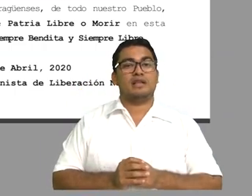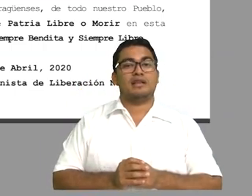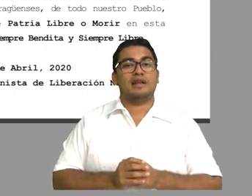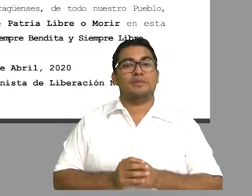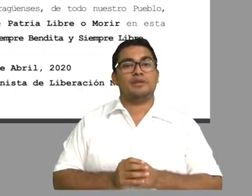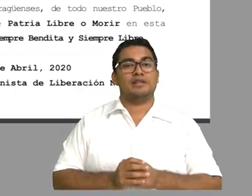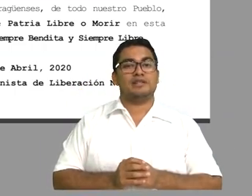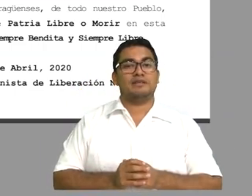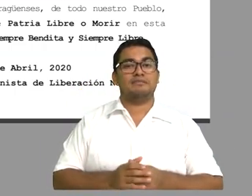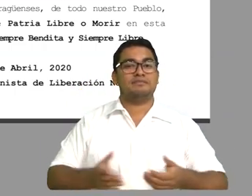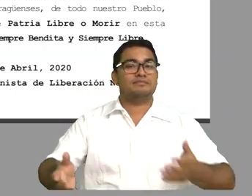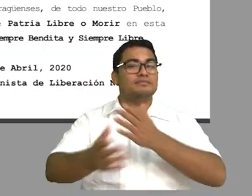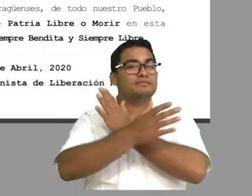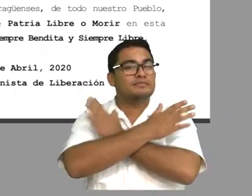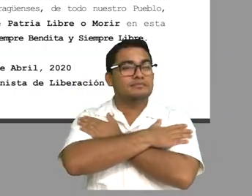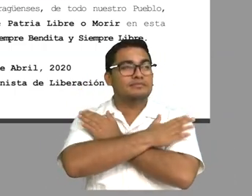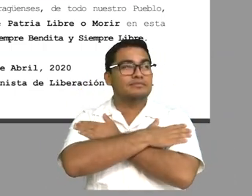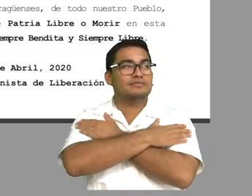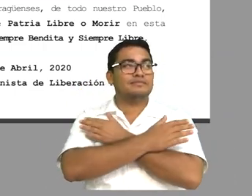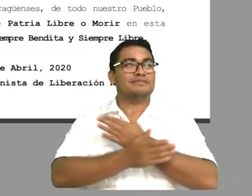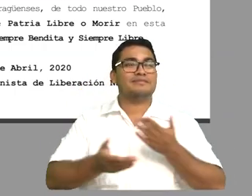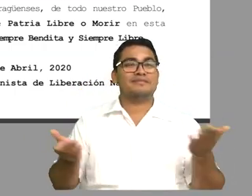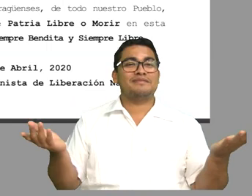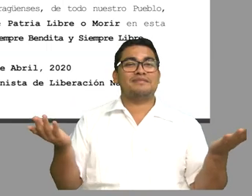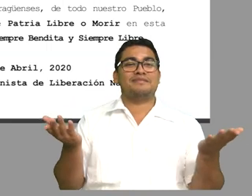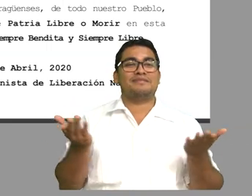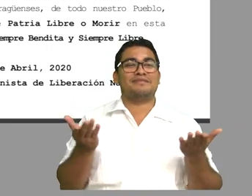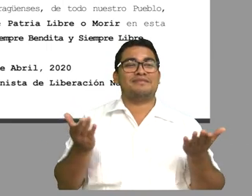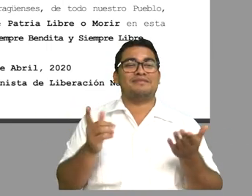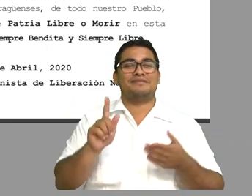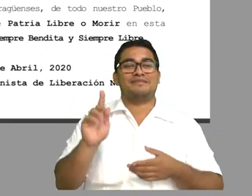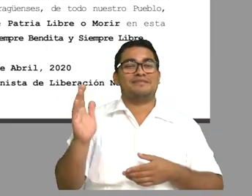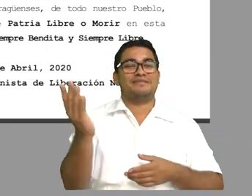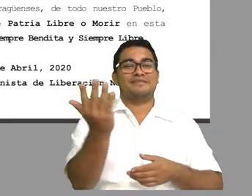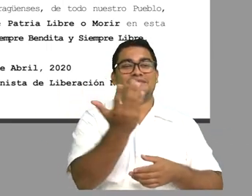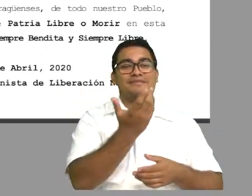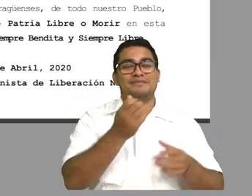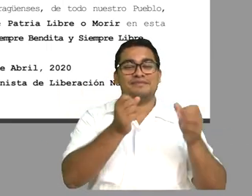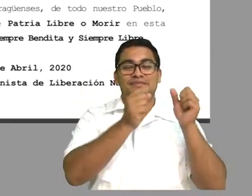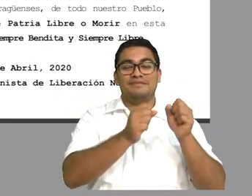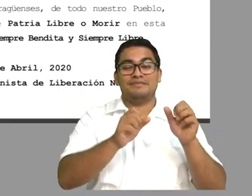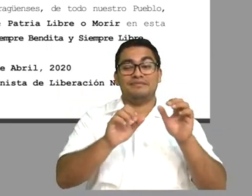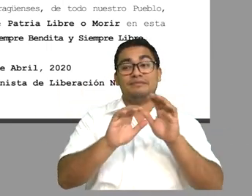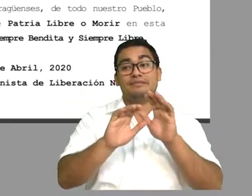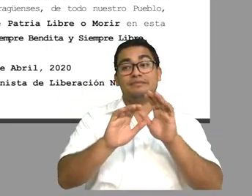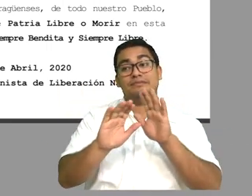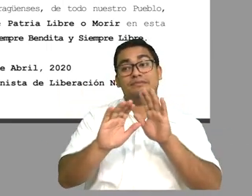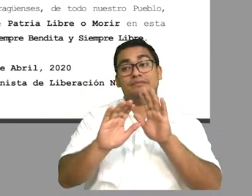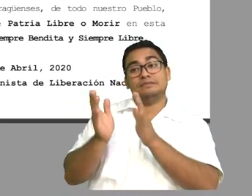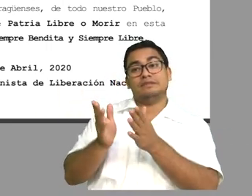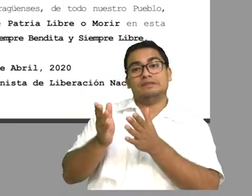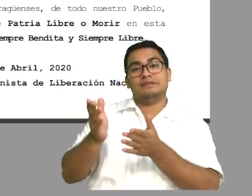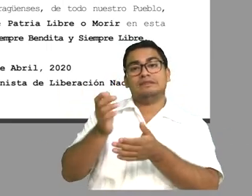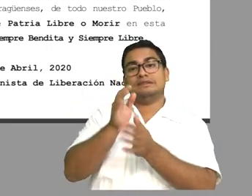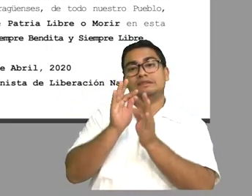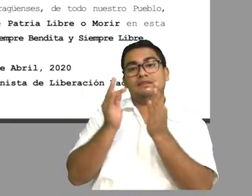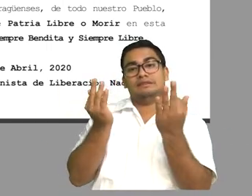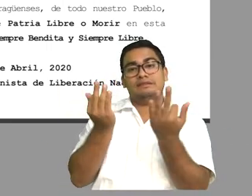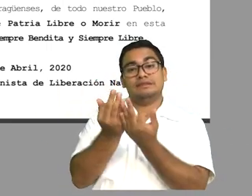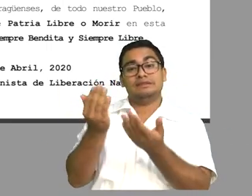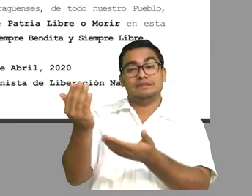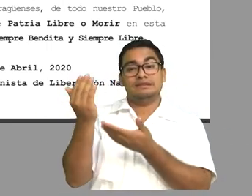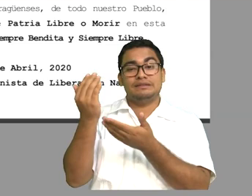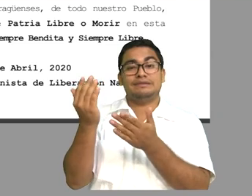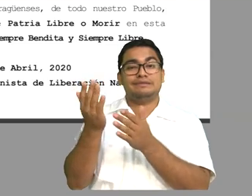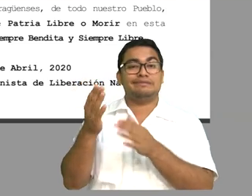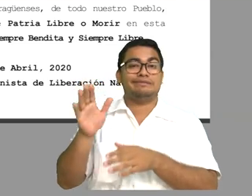Abrazos a Gilma y a todos y todas sus hijos e hijas, nietos y nietas y